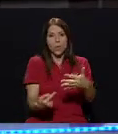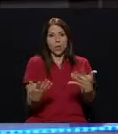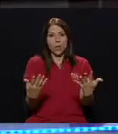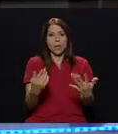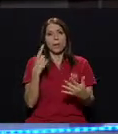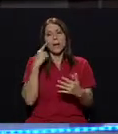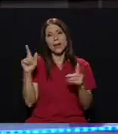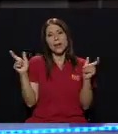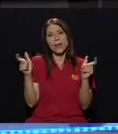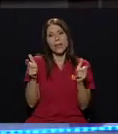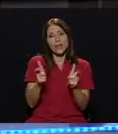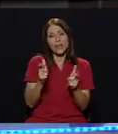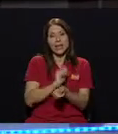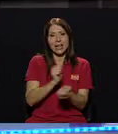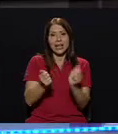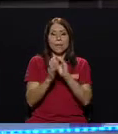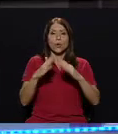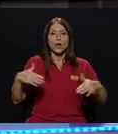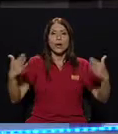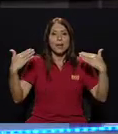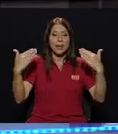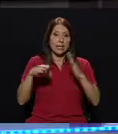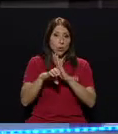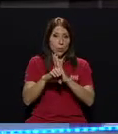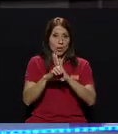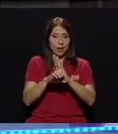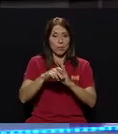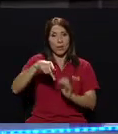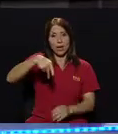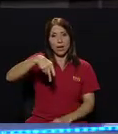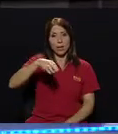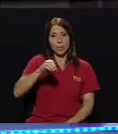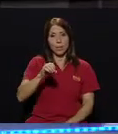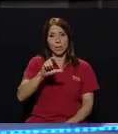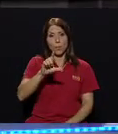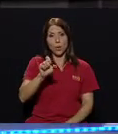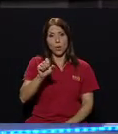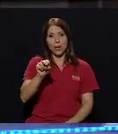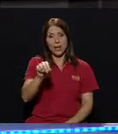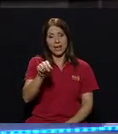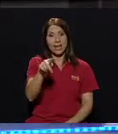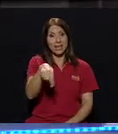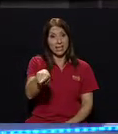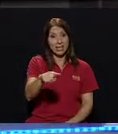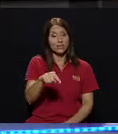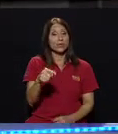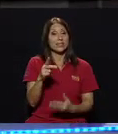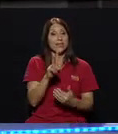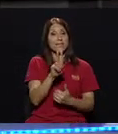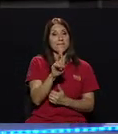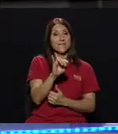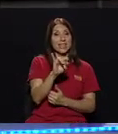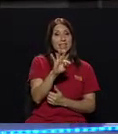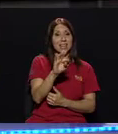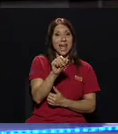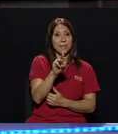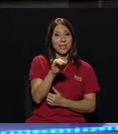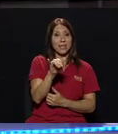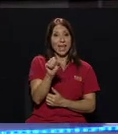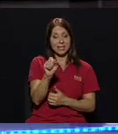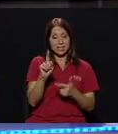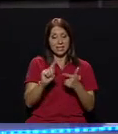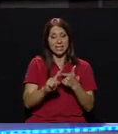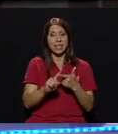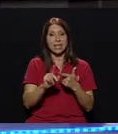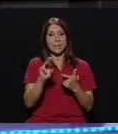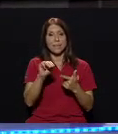disminuir, digamos, ese impacto del cambio climático. Uno es, por ejemplo, el polen, que también es un concentrado de vitaminas y minerales. ¿Sí? Ese sí me gusta.